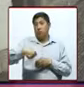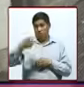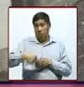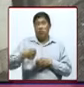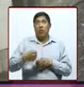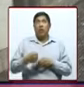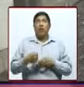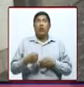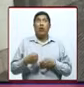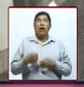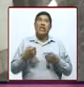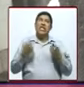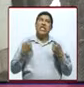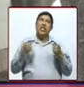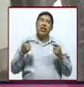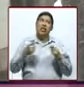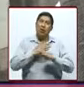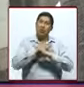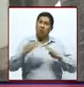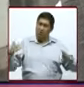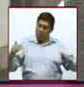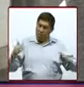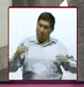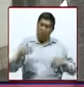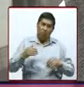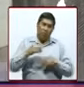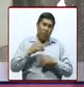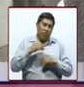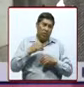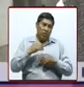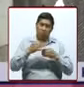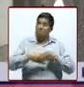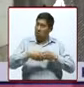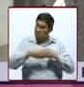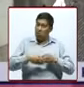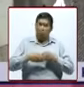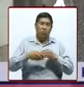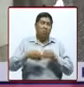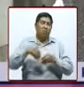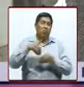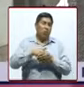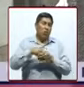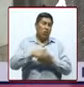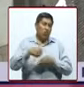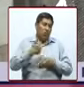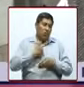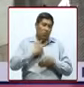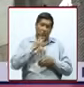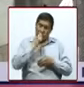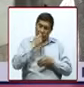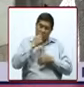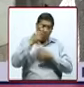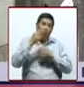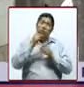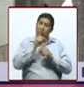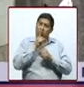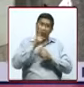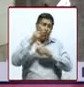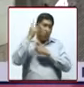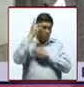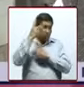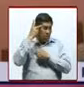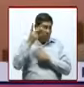Se está en procura de cancelar las primarias, hay un acuerdo político y es muy poco probable que se realicen